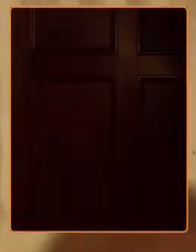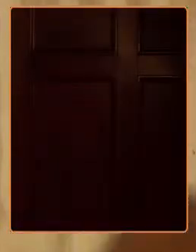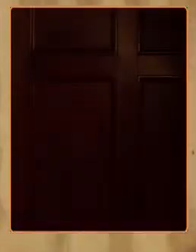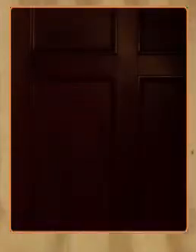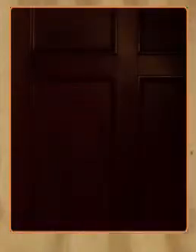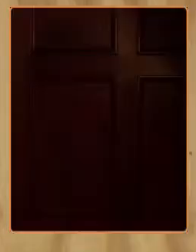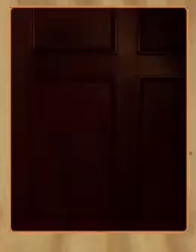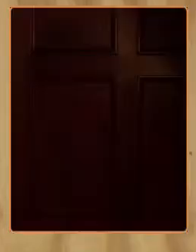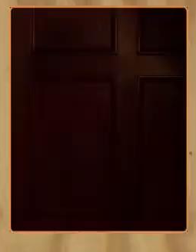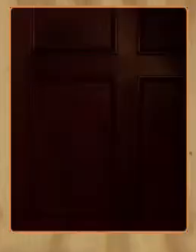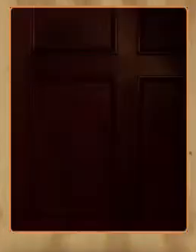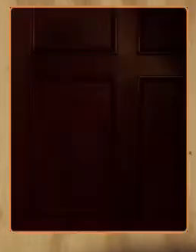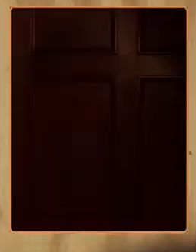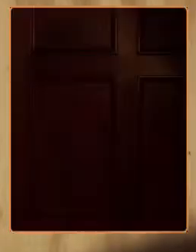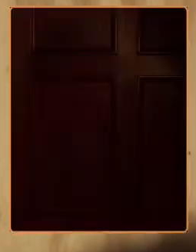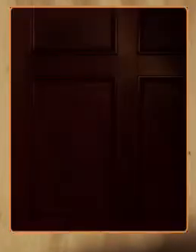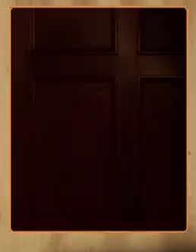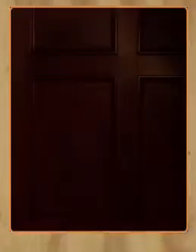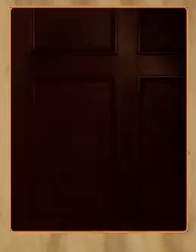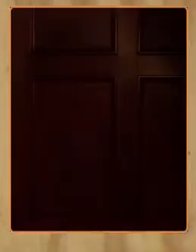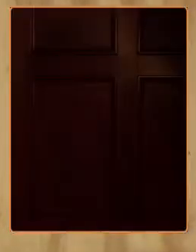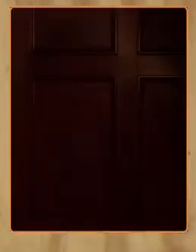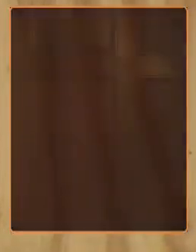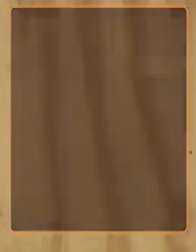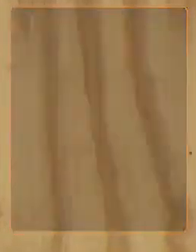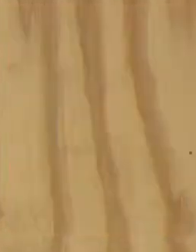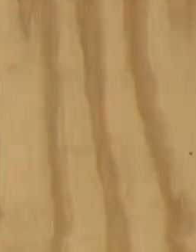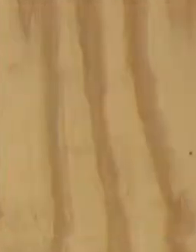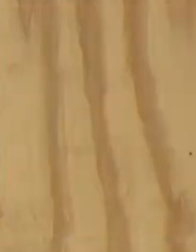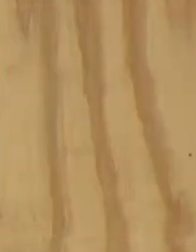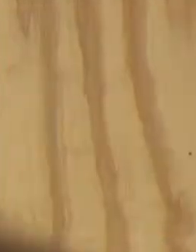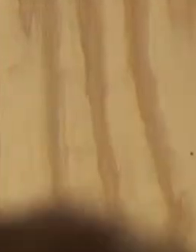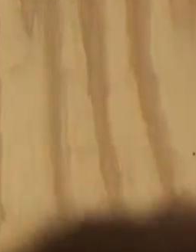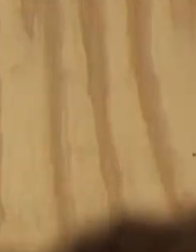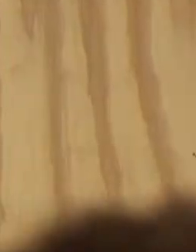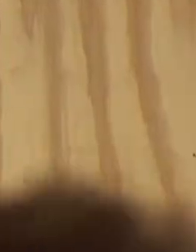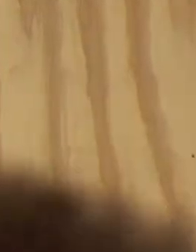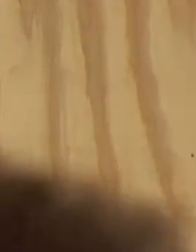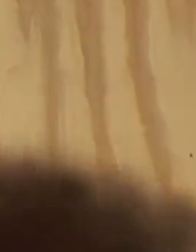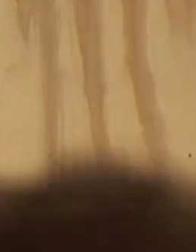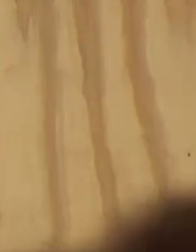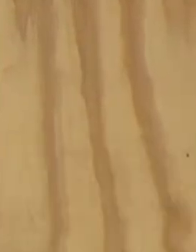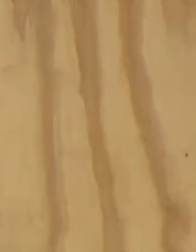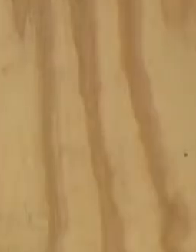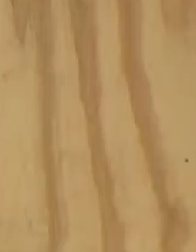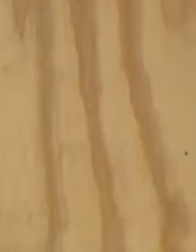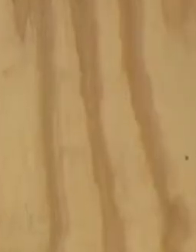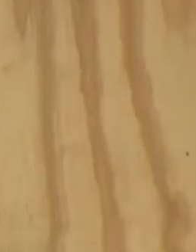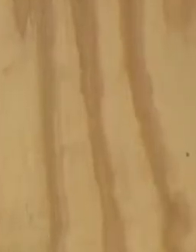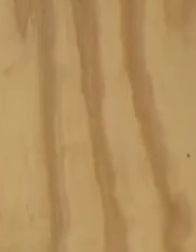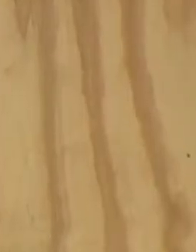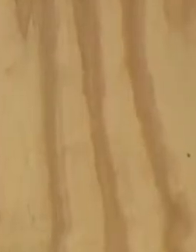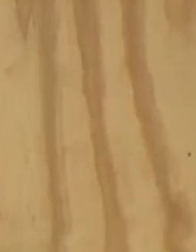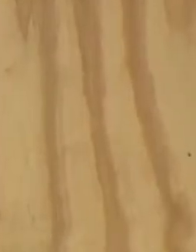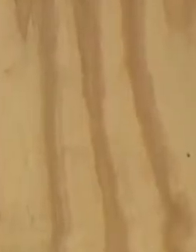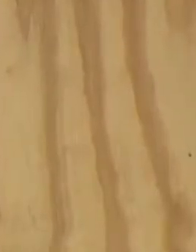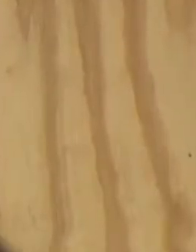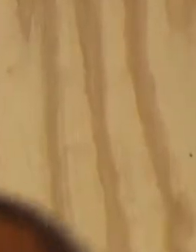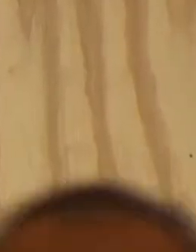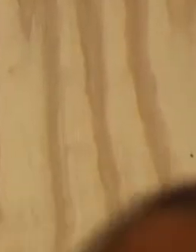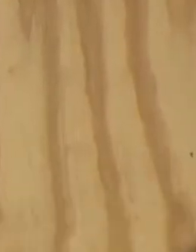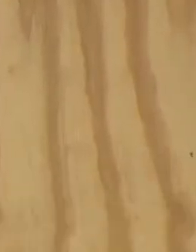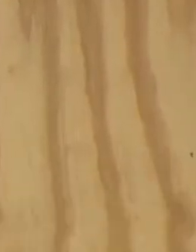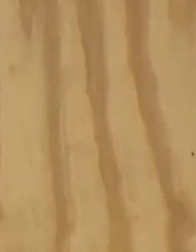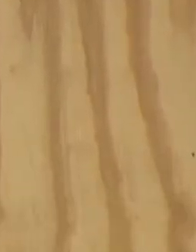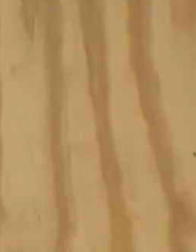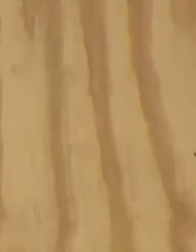día espectacular. 20 minutos para tomarse un café, la foto y regresar. Así que más o menos 11:10 los esperamos aquí